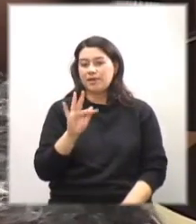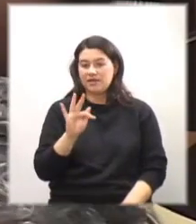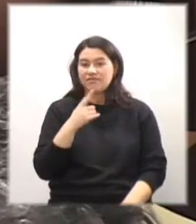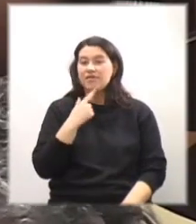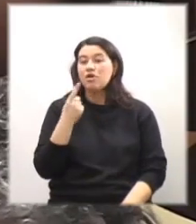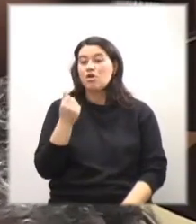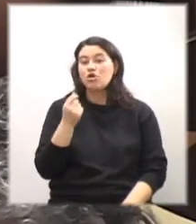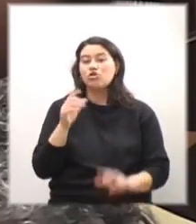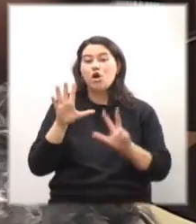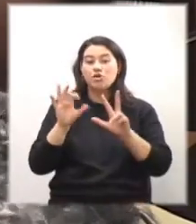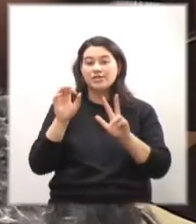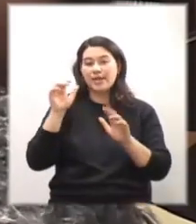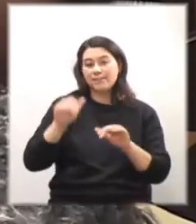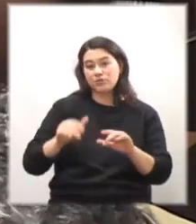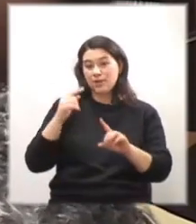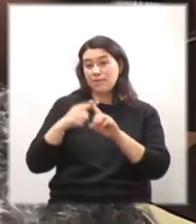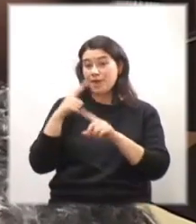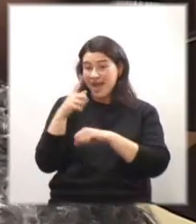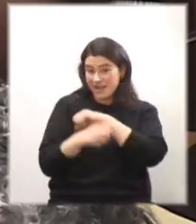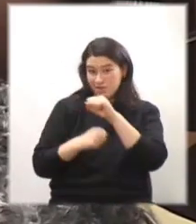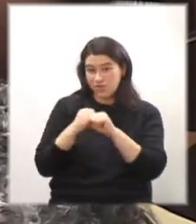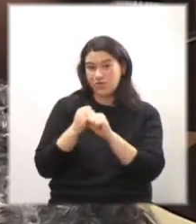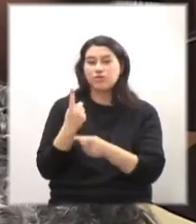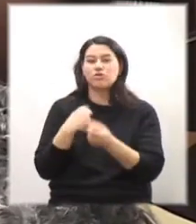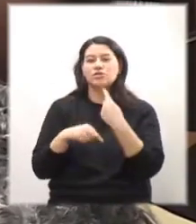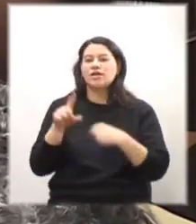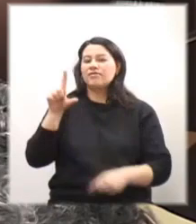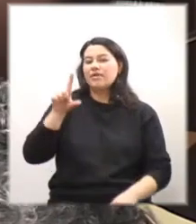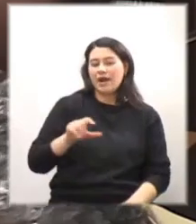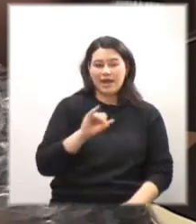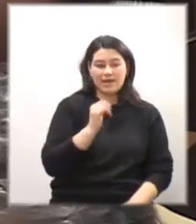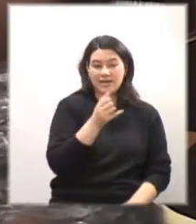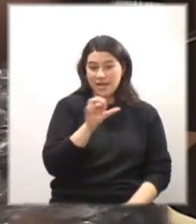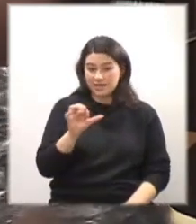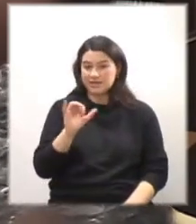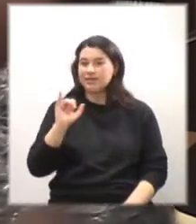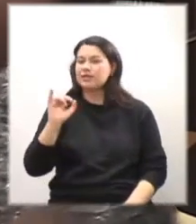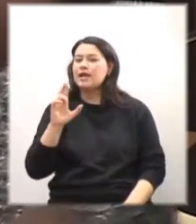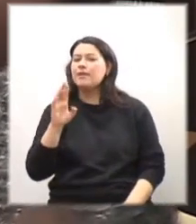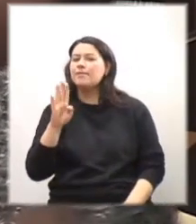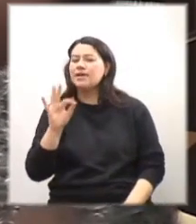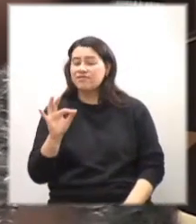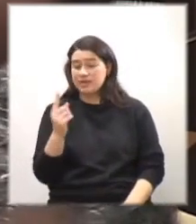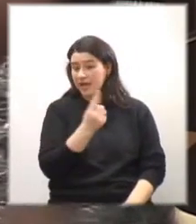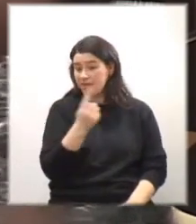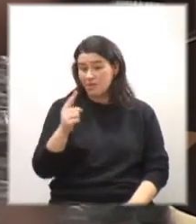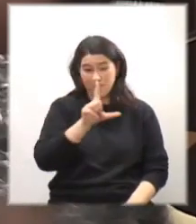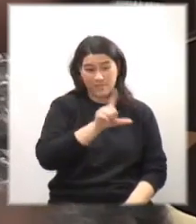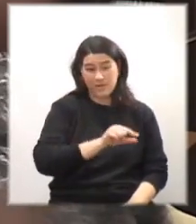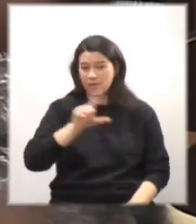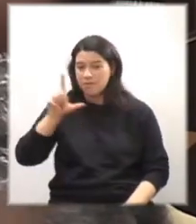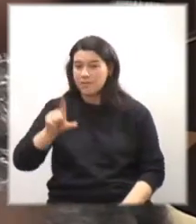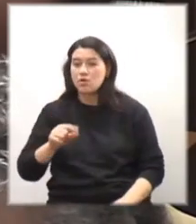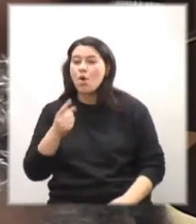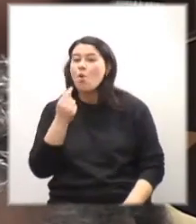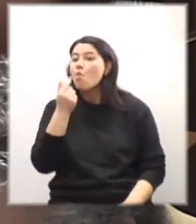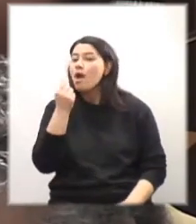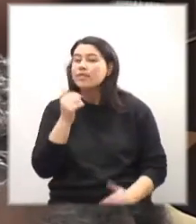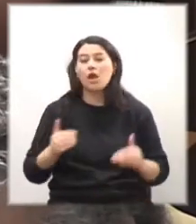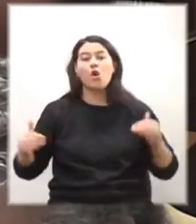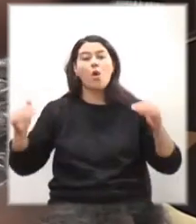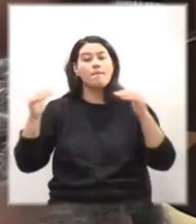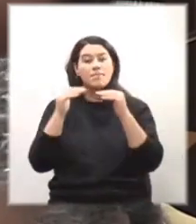costo de 80 millones anuales. Por tanto, la baja del IAS y del IRPF, cada una, cuestan lo